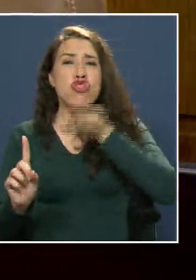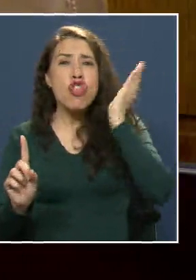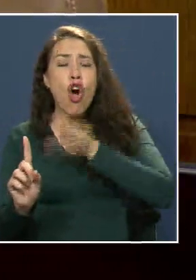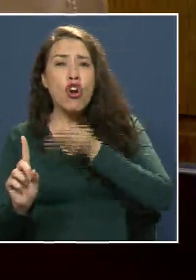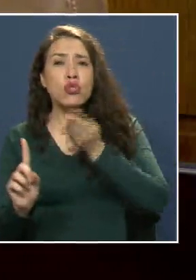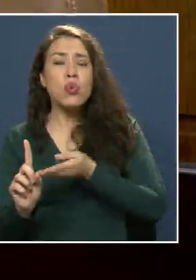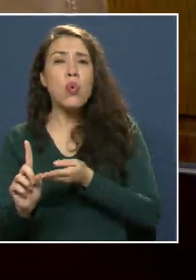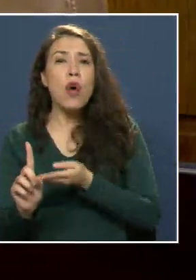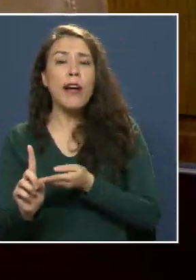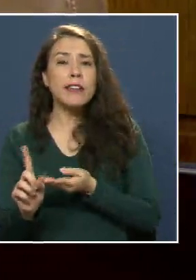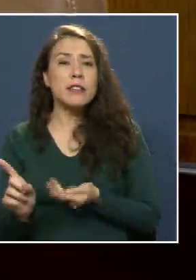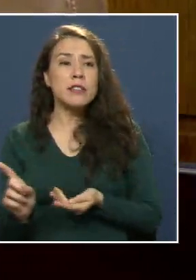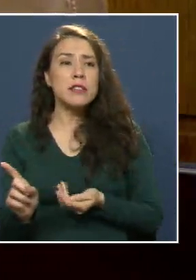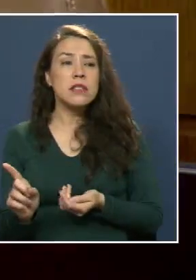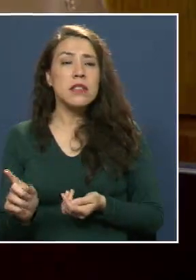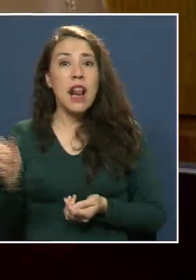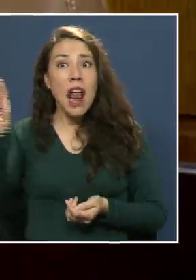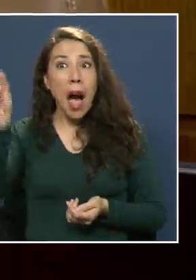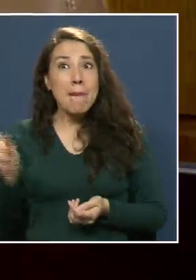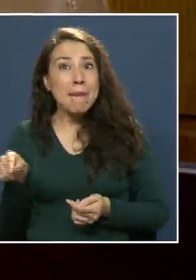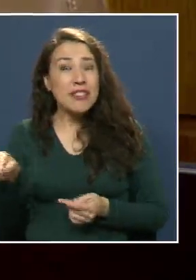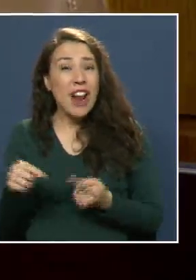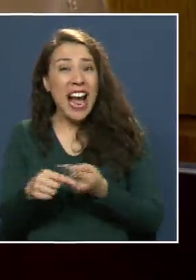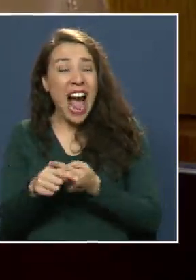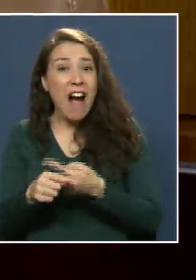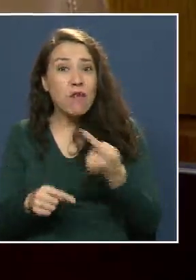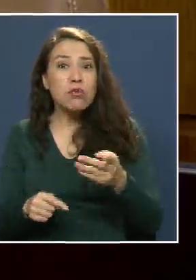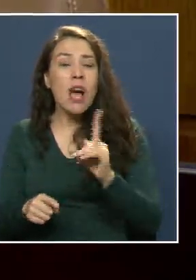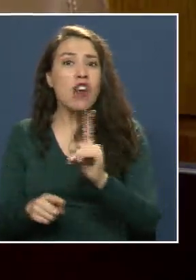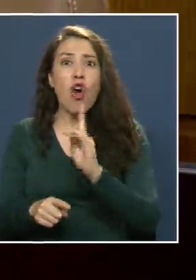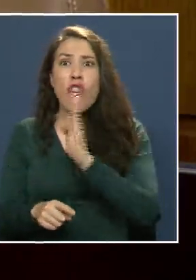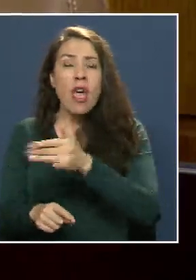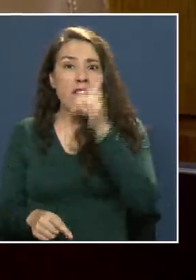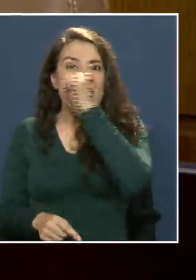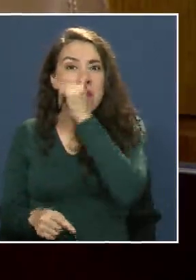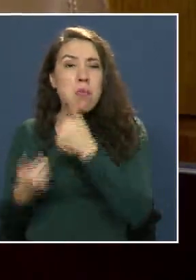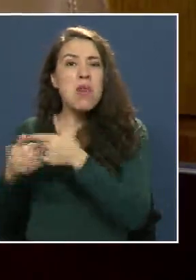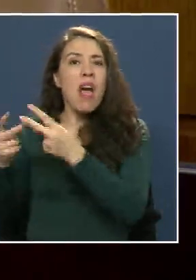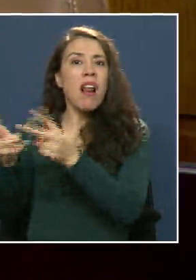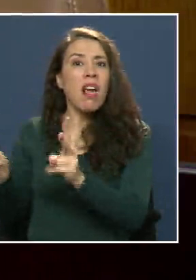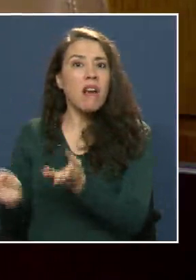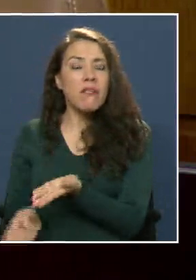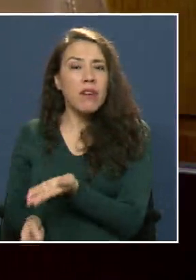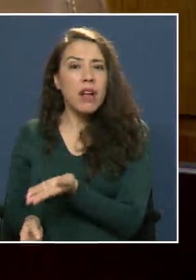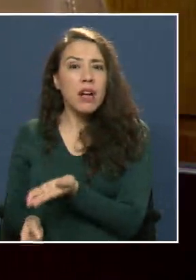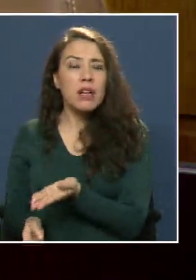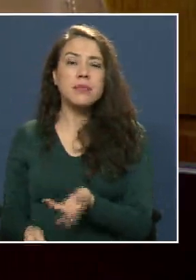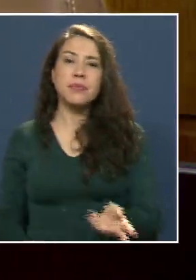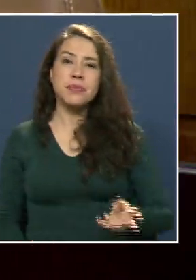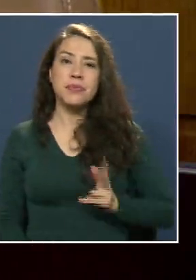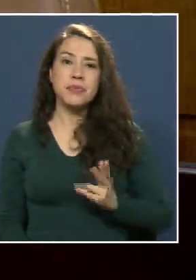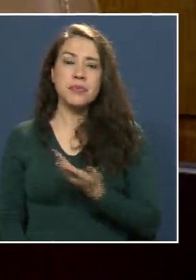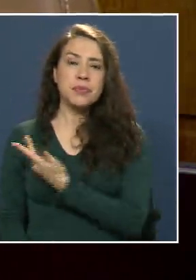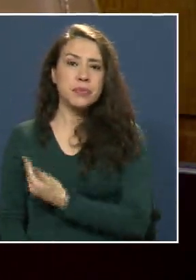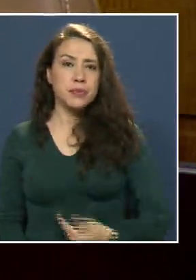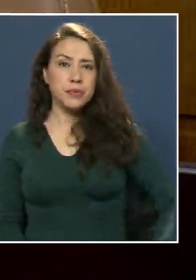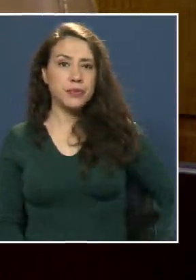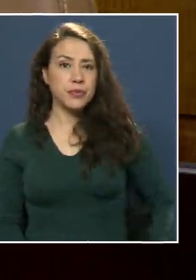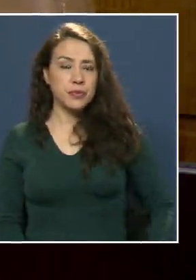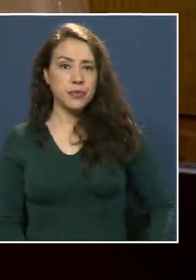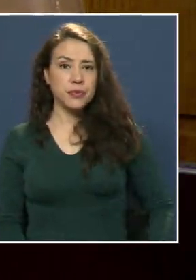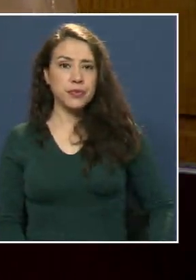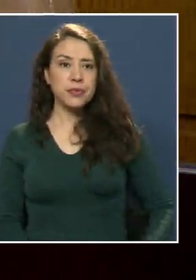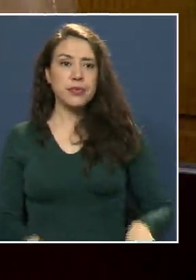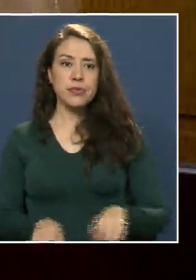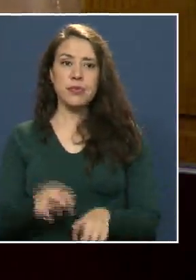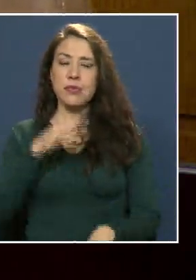pueda quedar en impunidad. Y en esto, señor presidente, si bien, tal